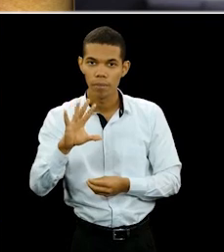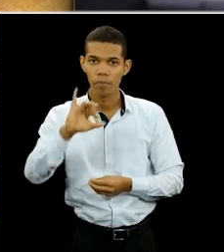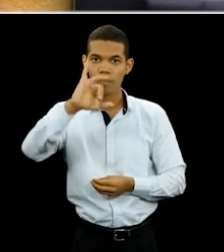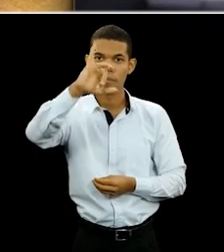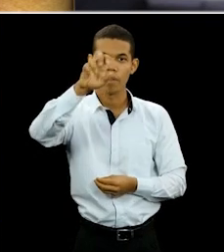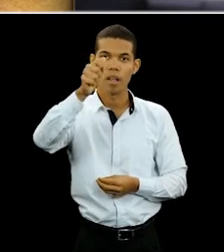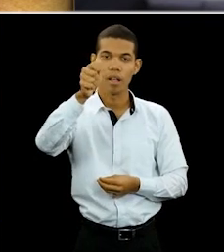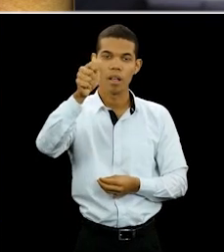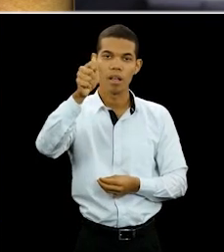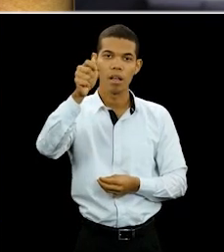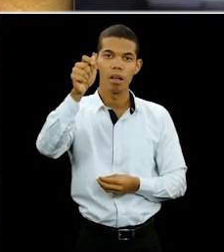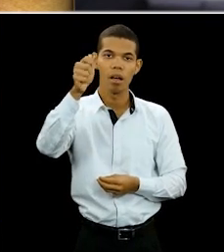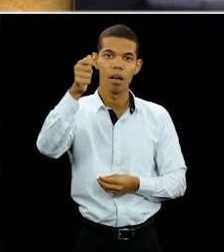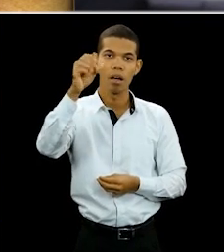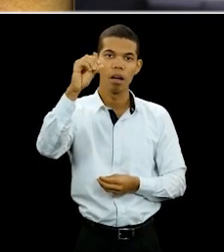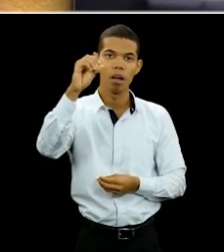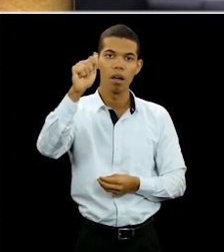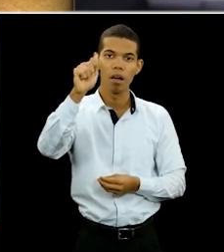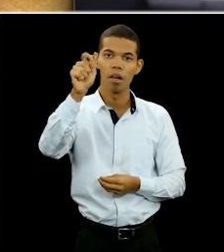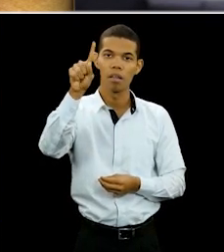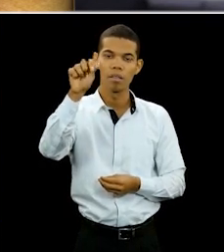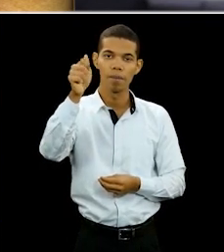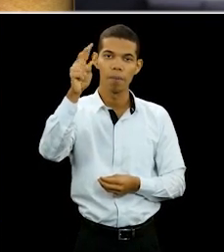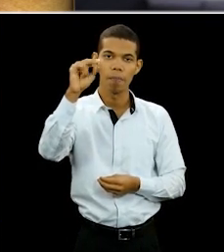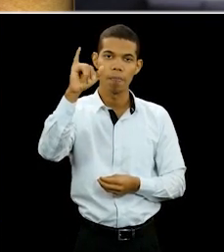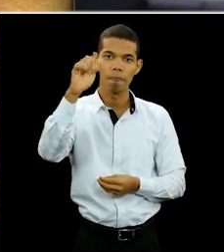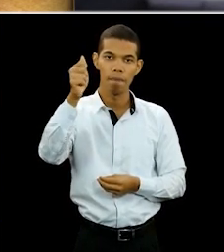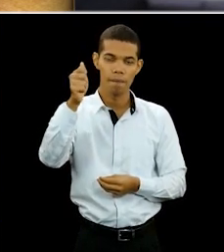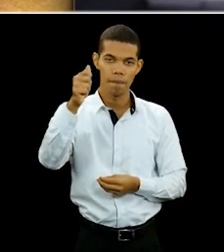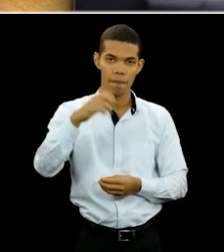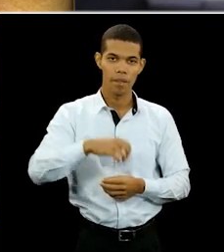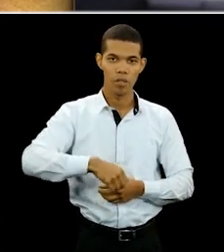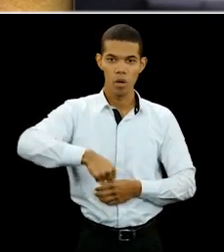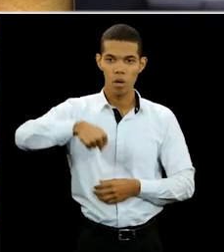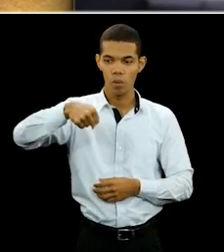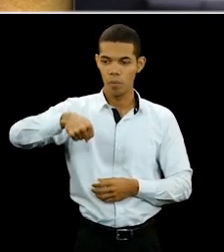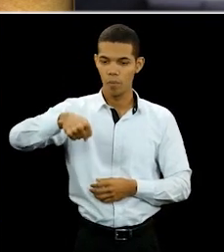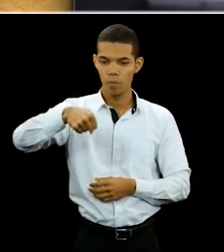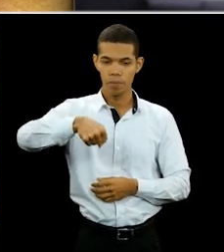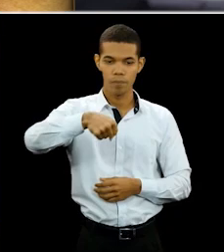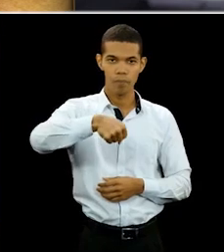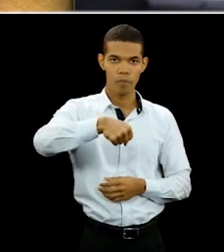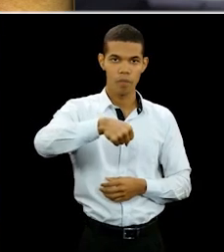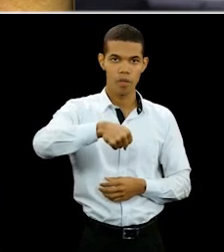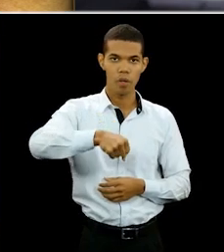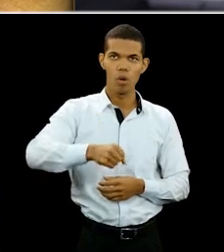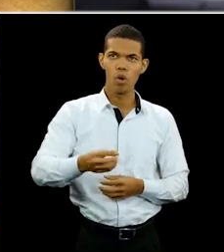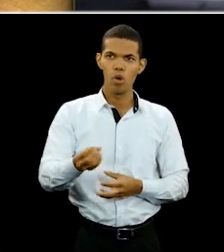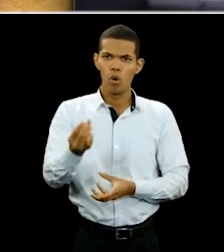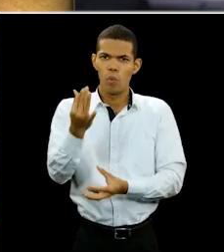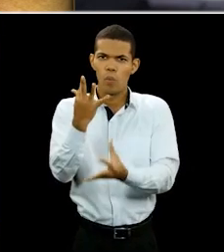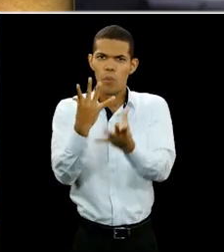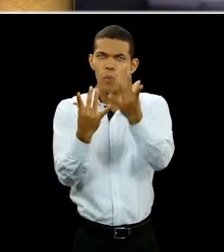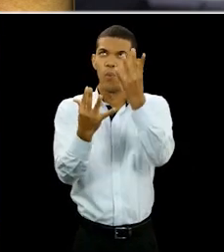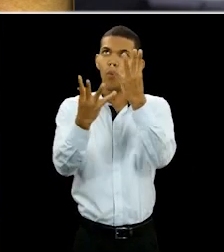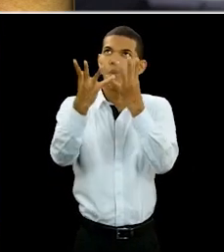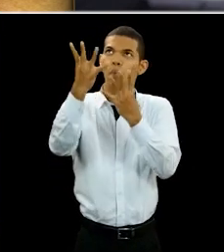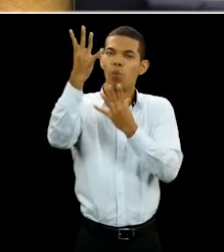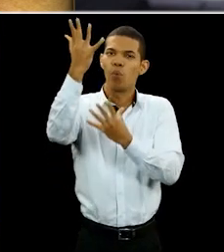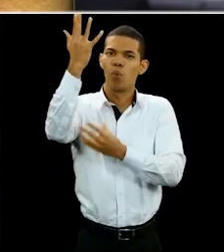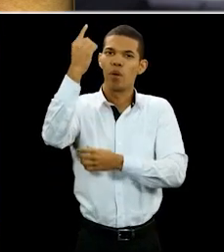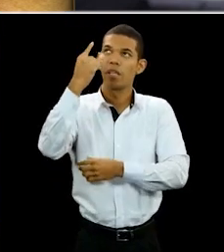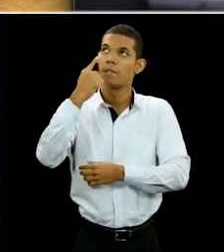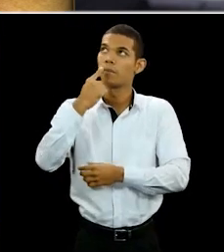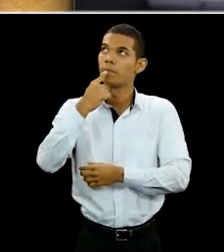de safán en medio de ellos cada uno con un incensario en su mano y subía una nube Espe de incienso y me dijo hijo de